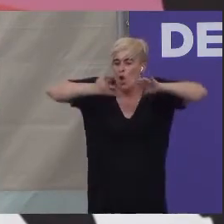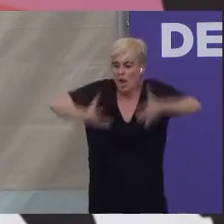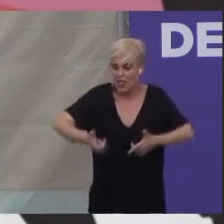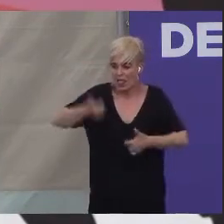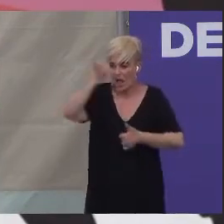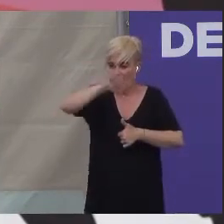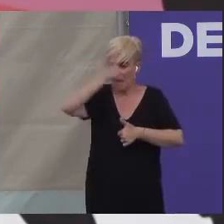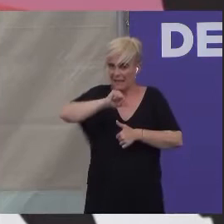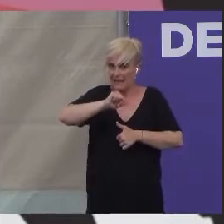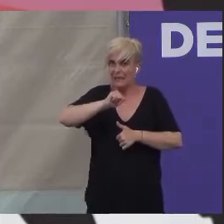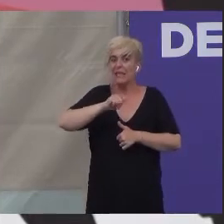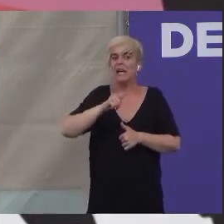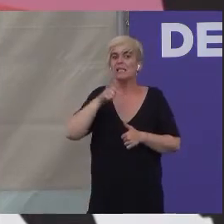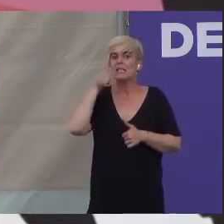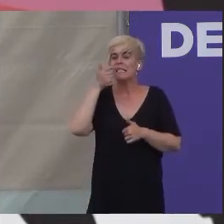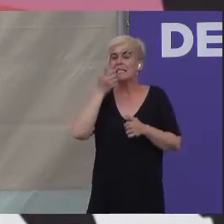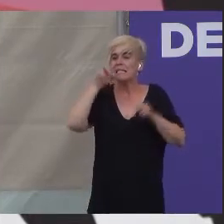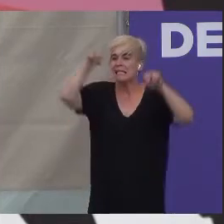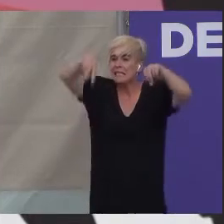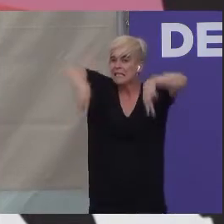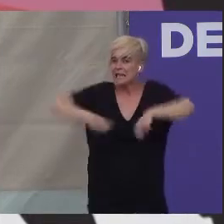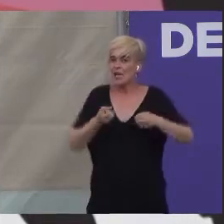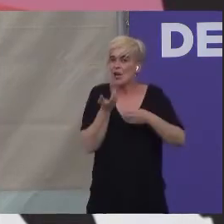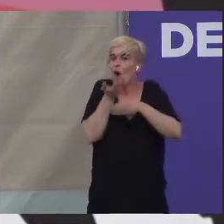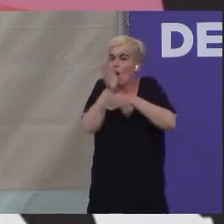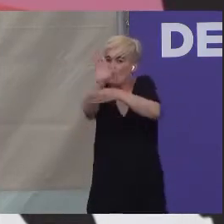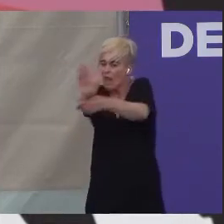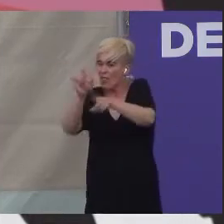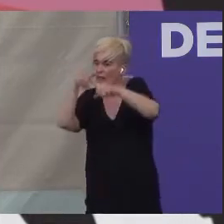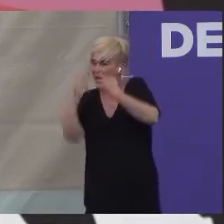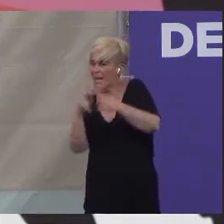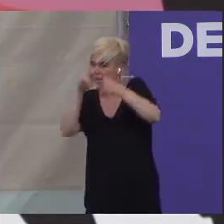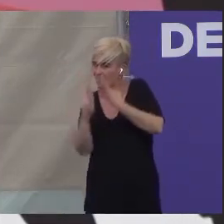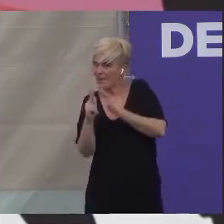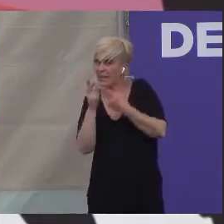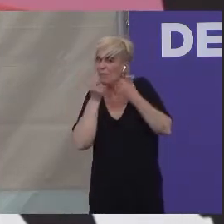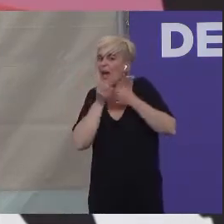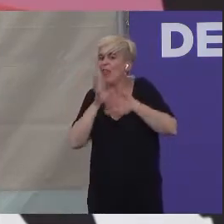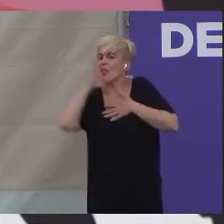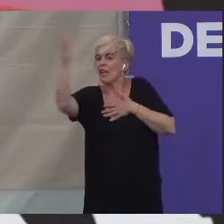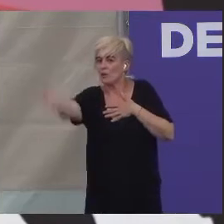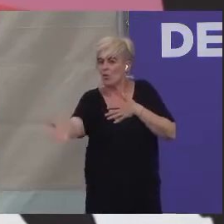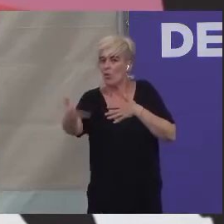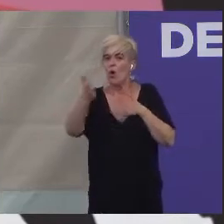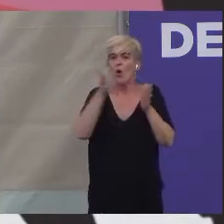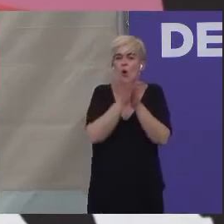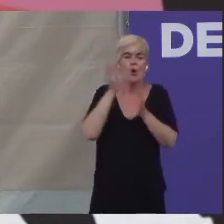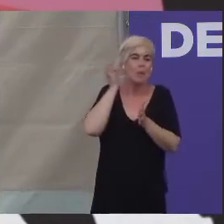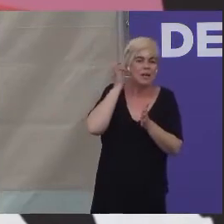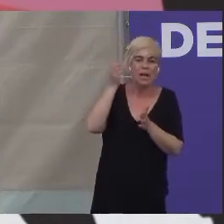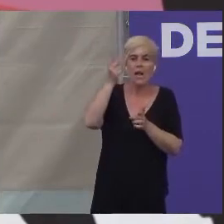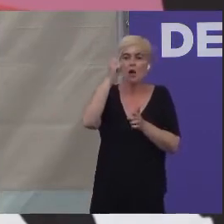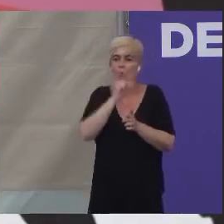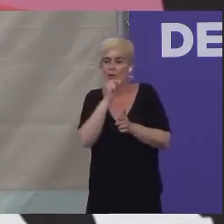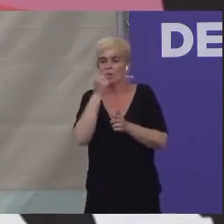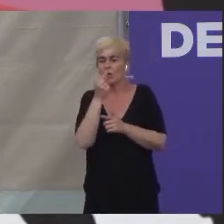todo eso sin poner herramientas a su disposición para poder denunciarlas. Compañeras y compañeros, necesitamos